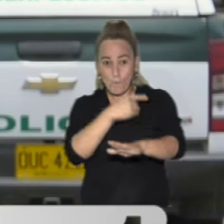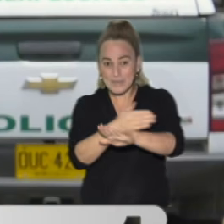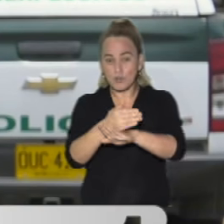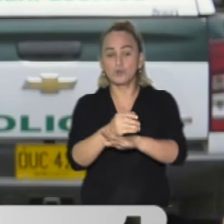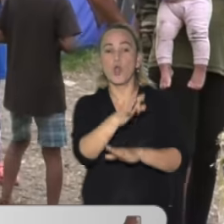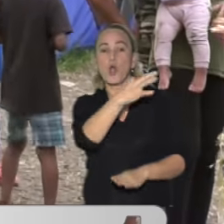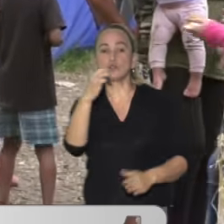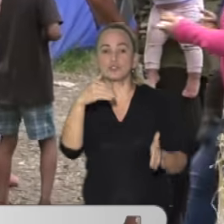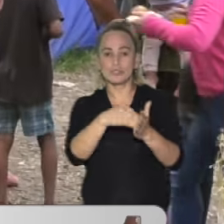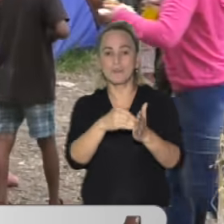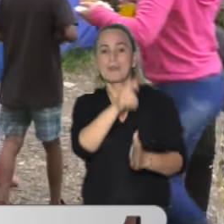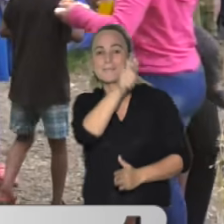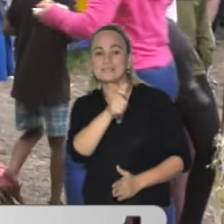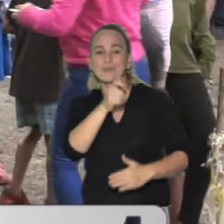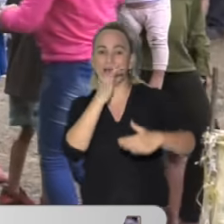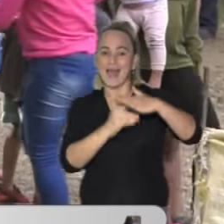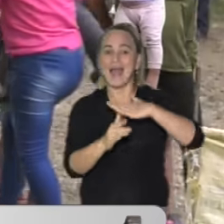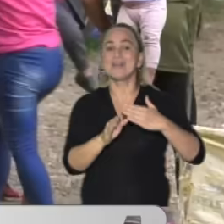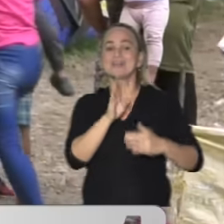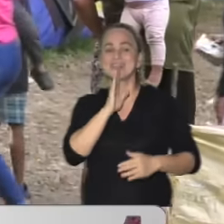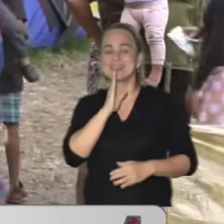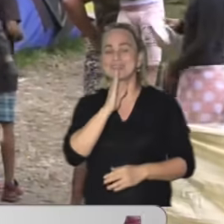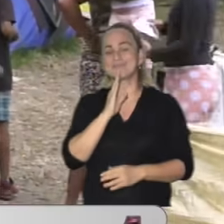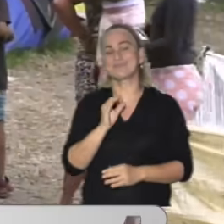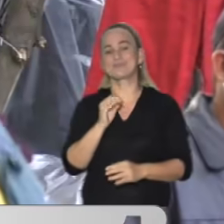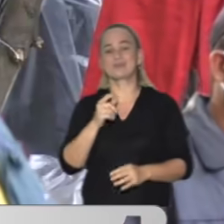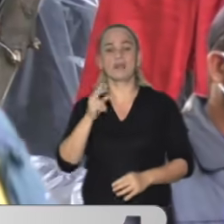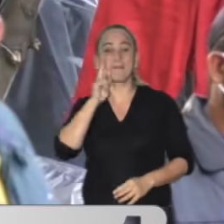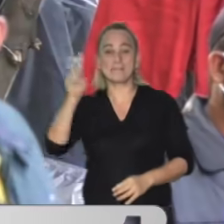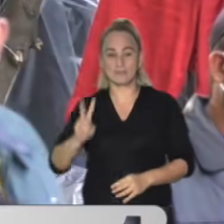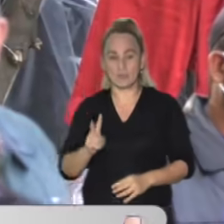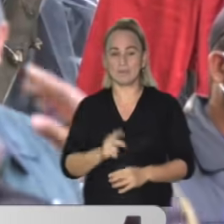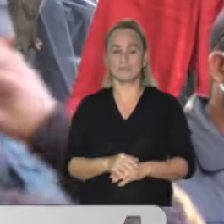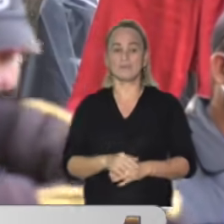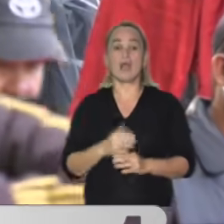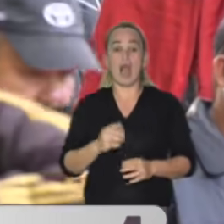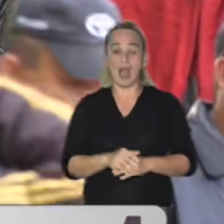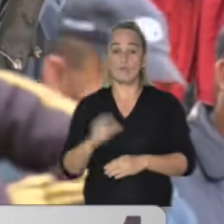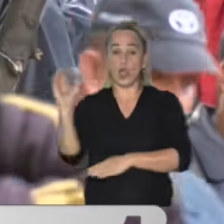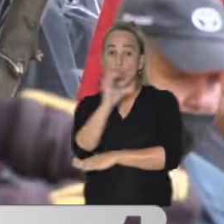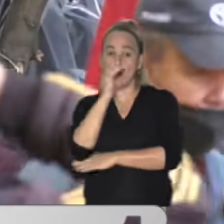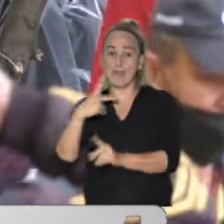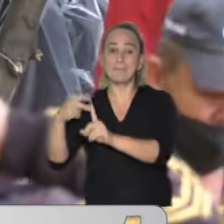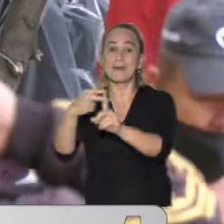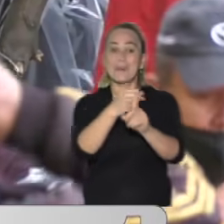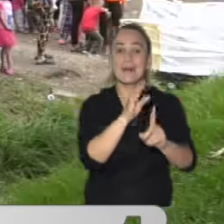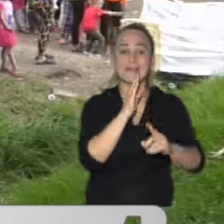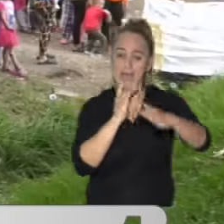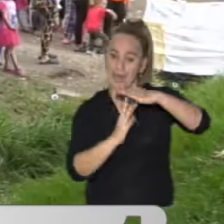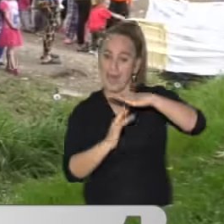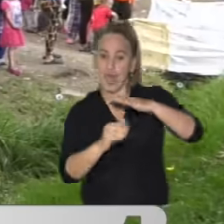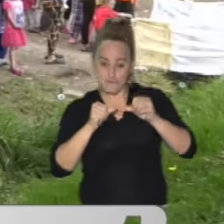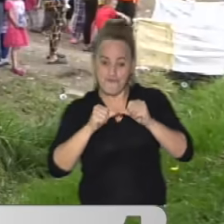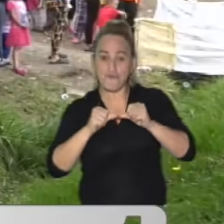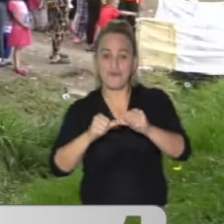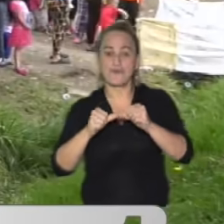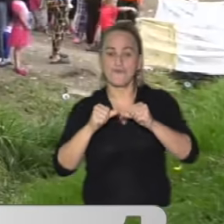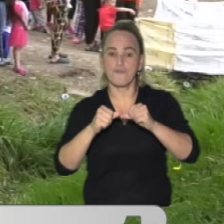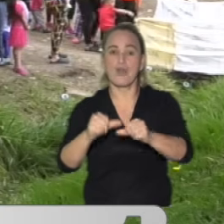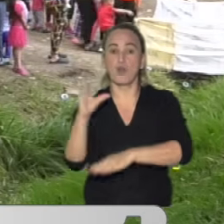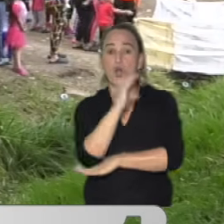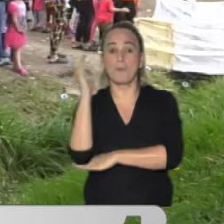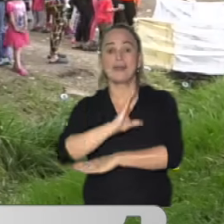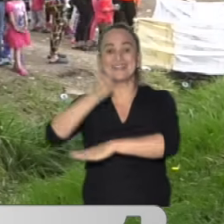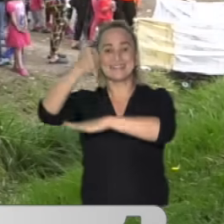1.800.000. En Colombia serán vacunados 1.800.000 ciudadanos venezolanos que se han radicado en el país, así lo anunció